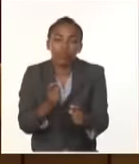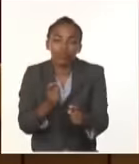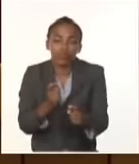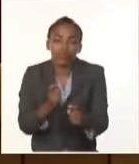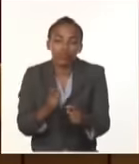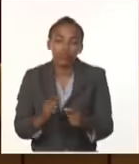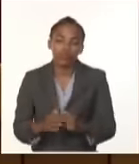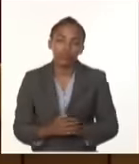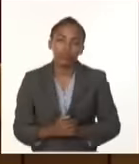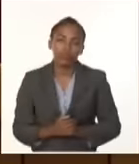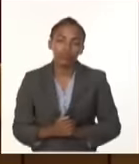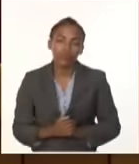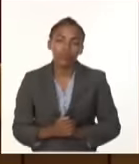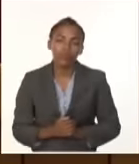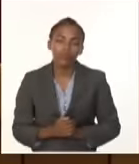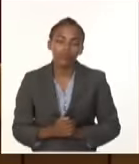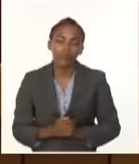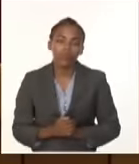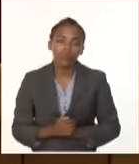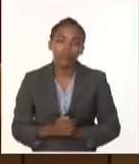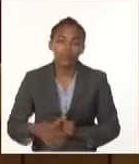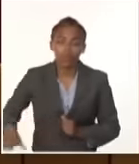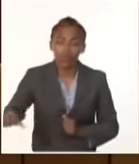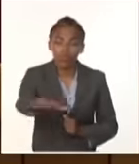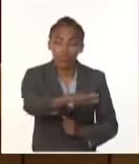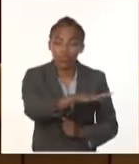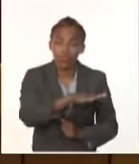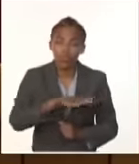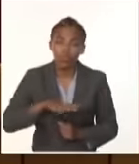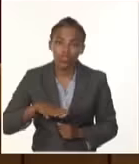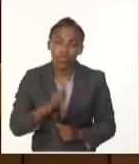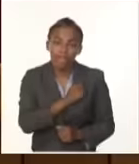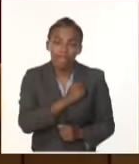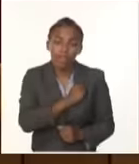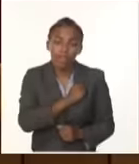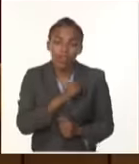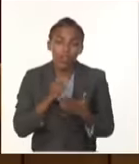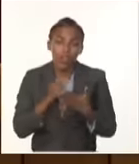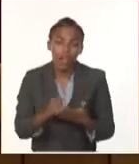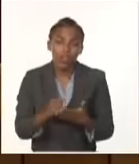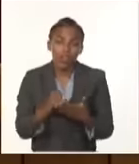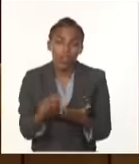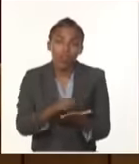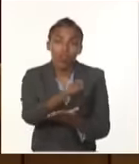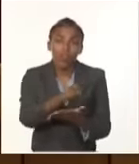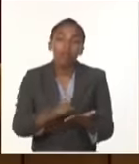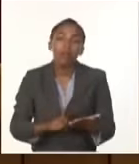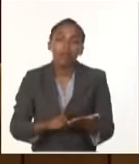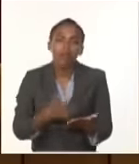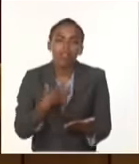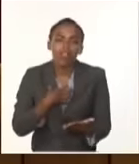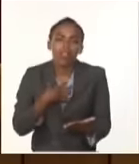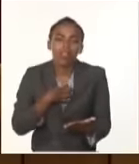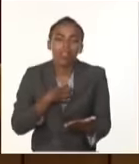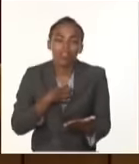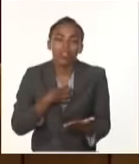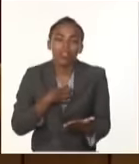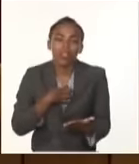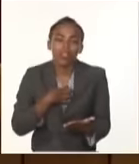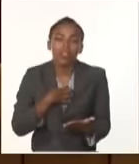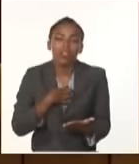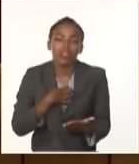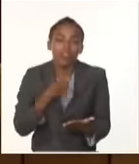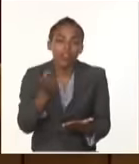jamás. Todos los que están decididos a contribuir con esa misión cuentan como indispensables para la